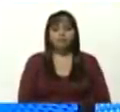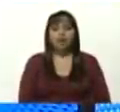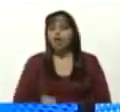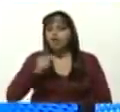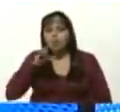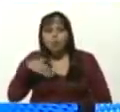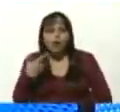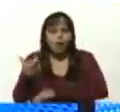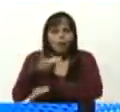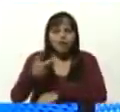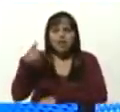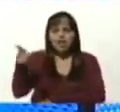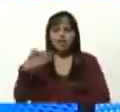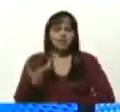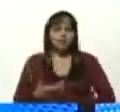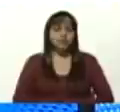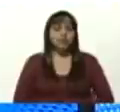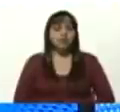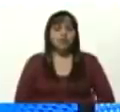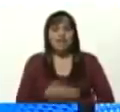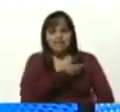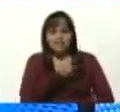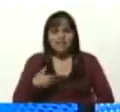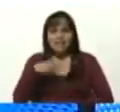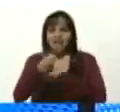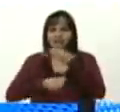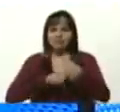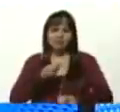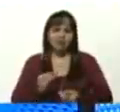ingobernable, pretende dar